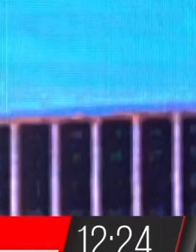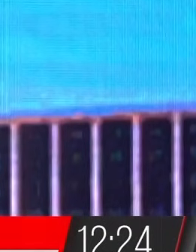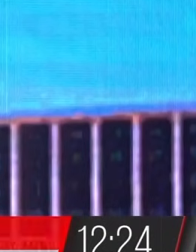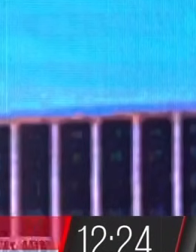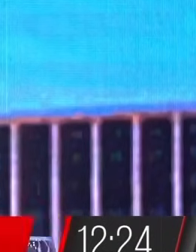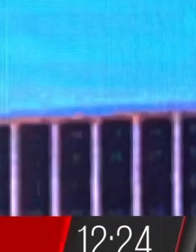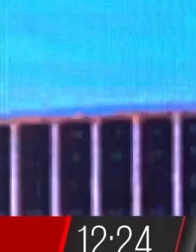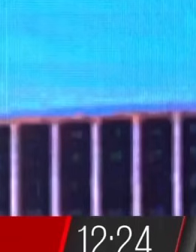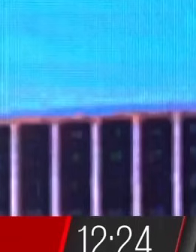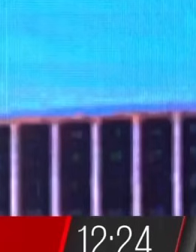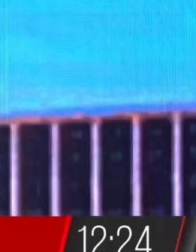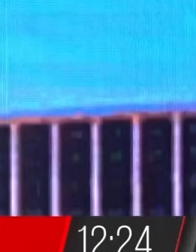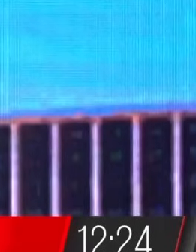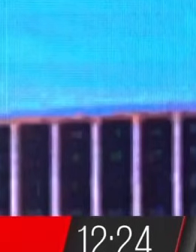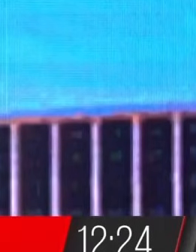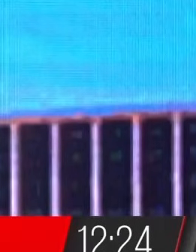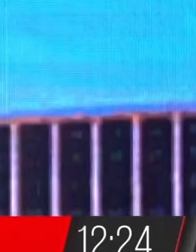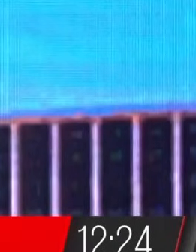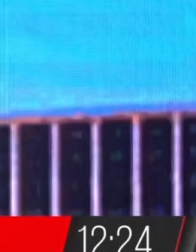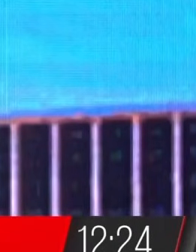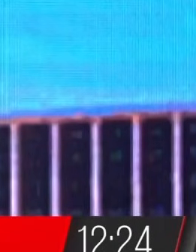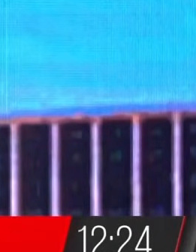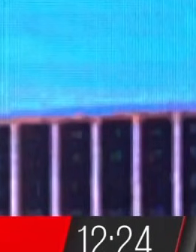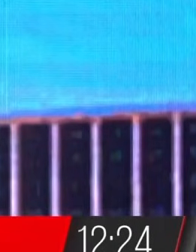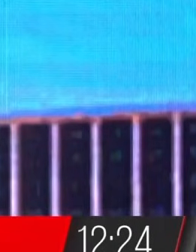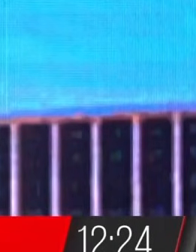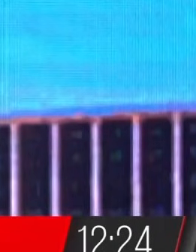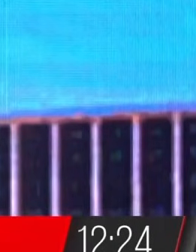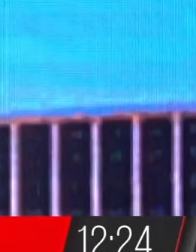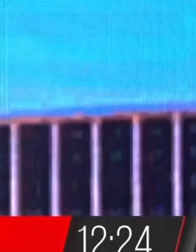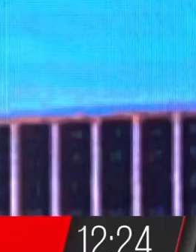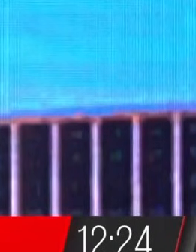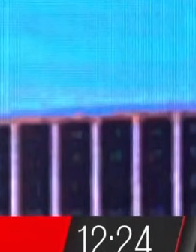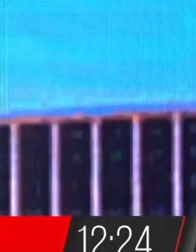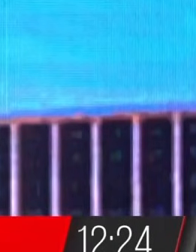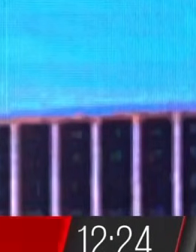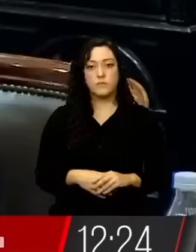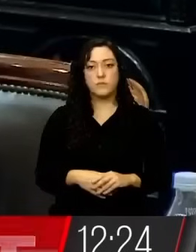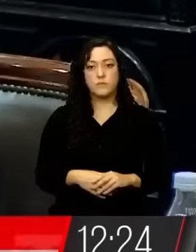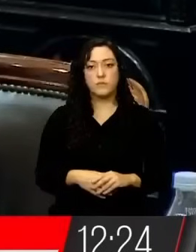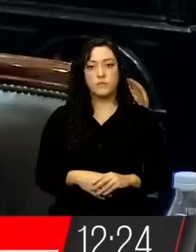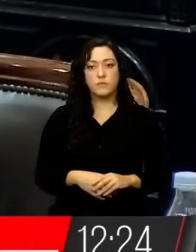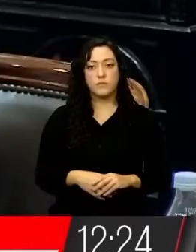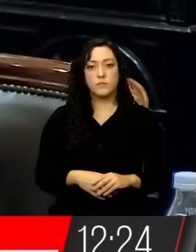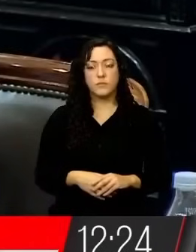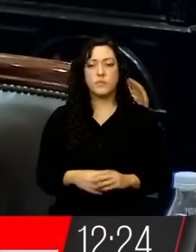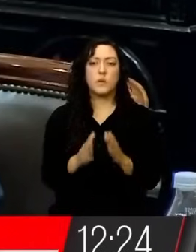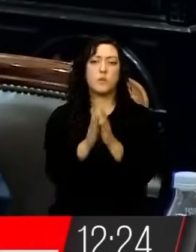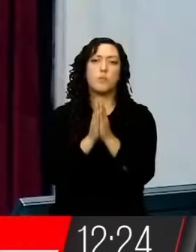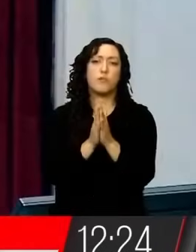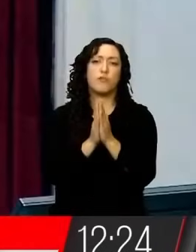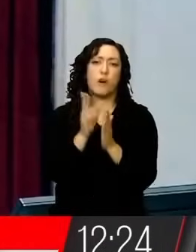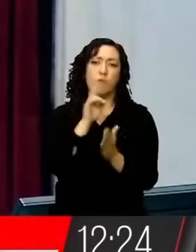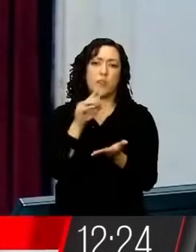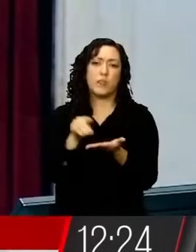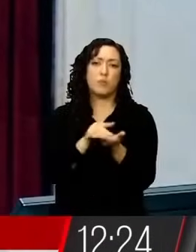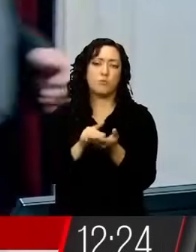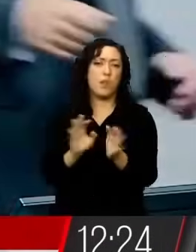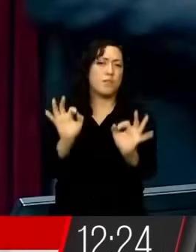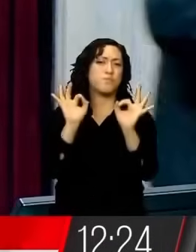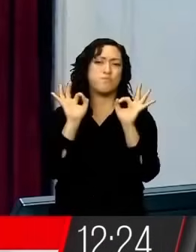de la Cámara, Martín Menem, y Miriam Breckman, ¿sí? Pasaba esto, miren. Por favor, diputada, ya